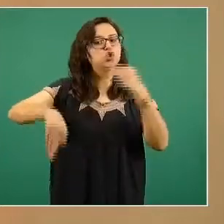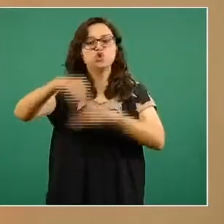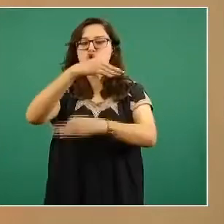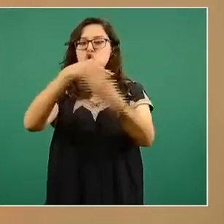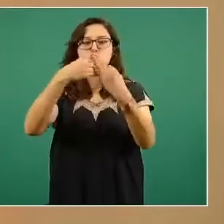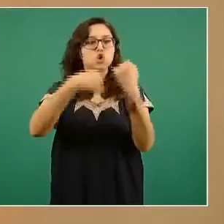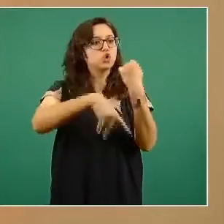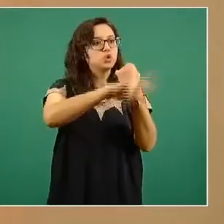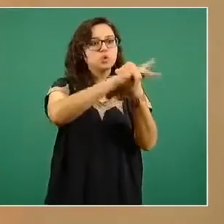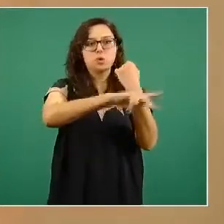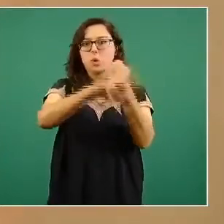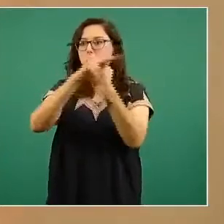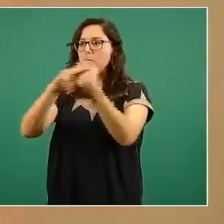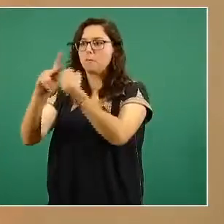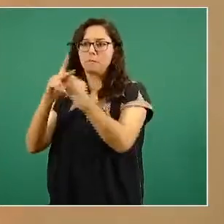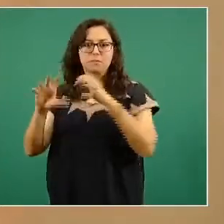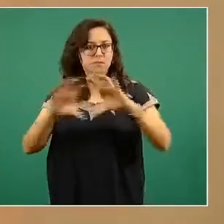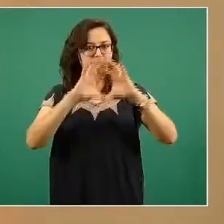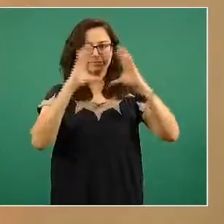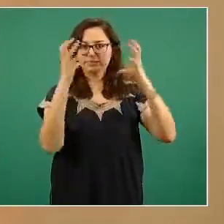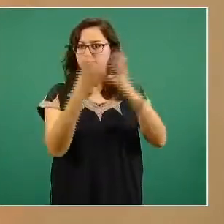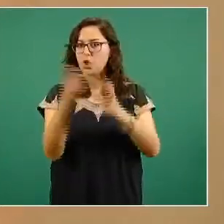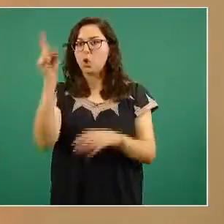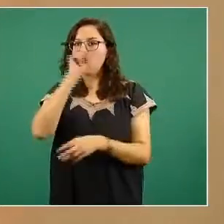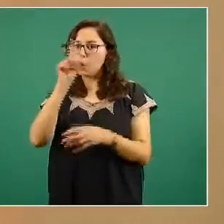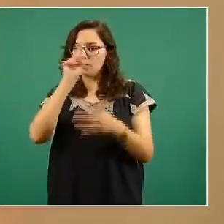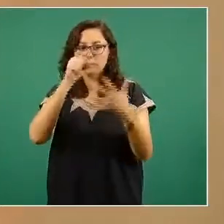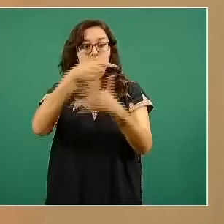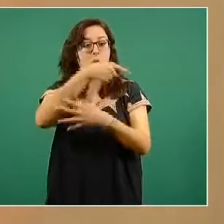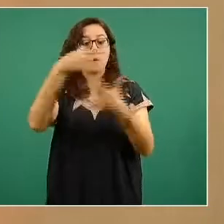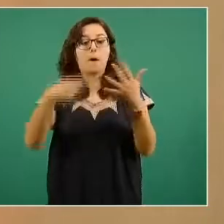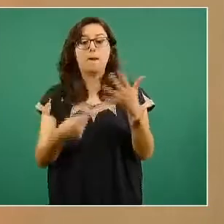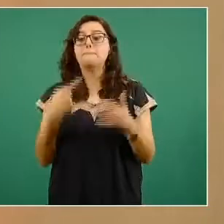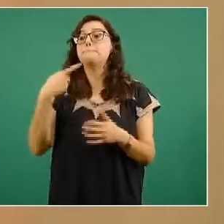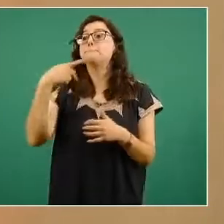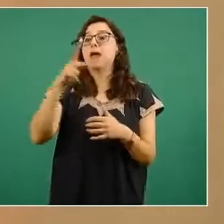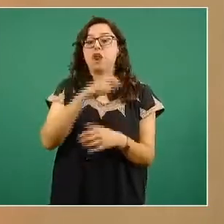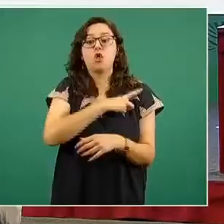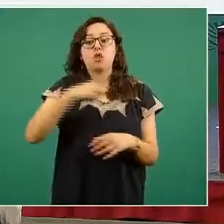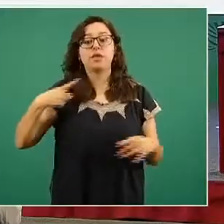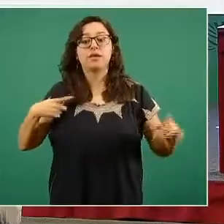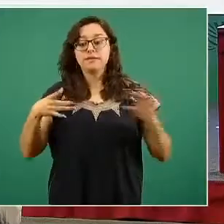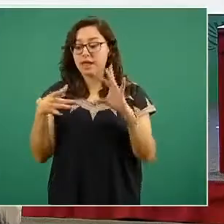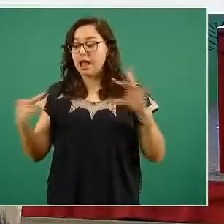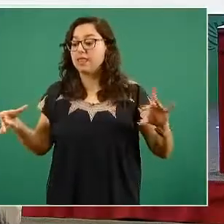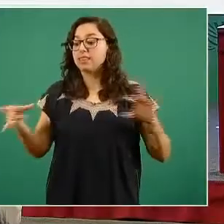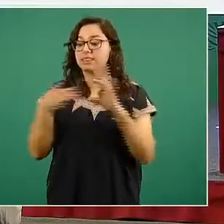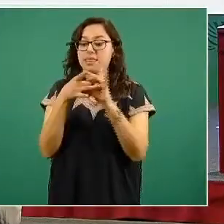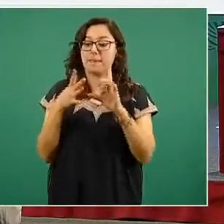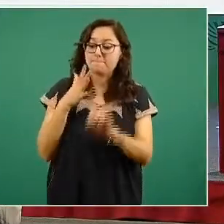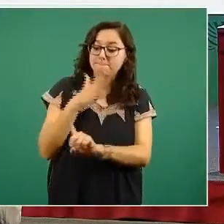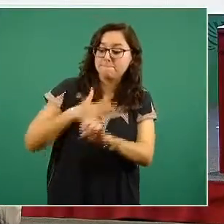realidad nacional. Cada país tiene una realidad demográfica, social, económica,